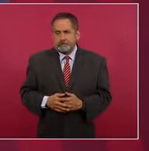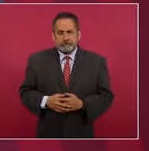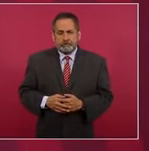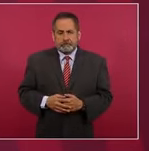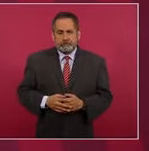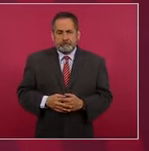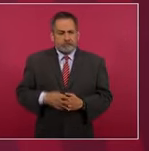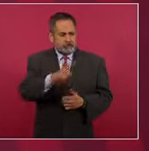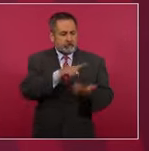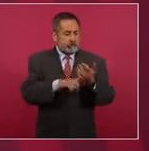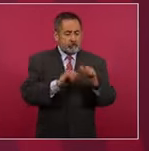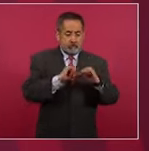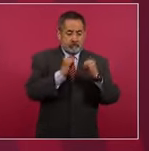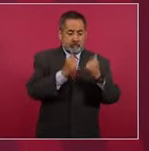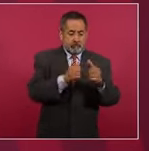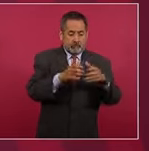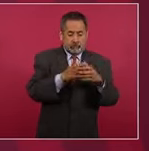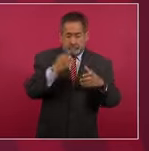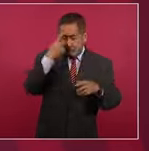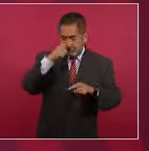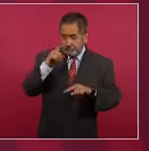una asociación para combatir la corrupción,